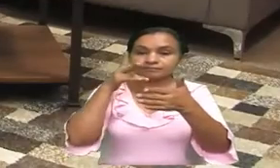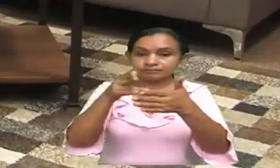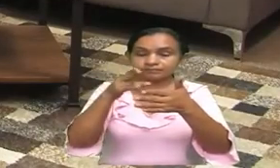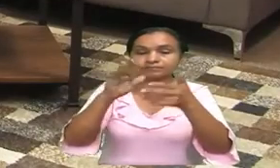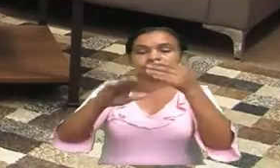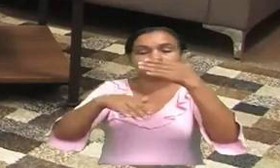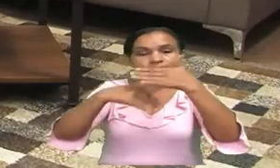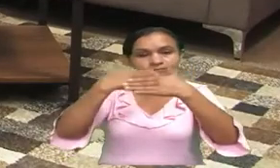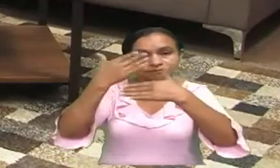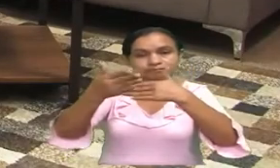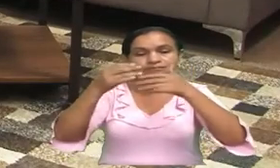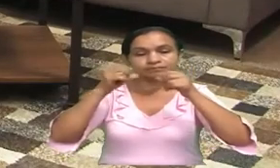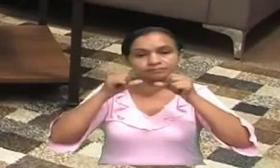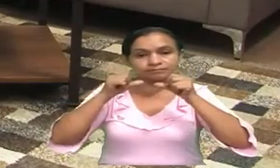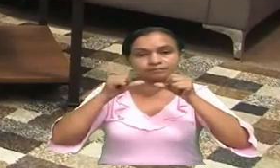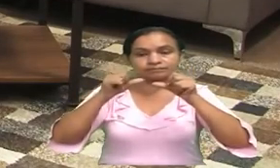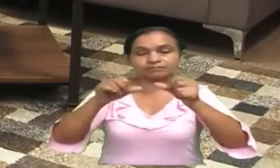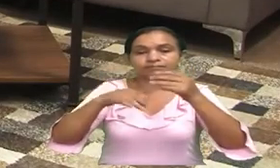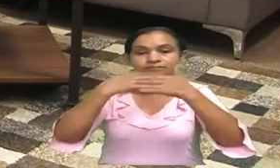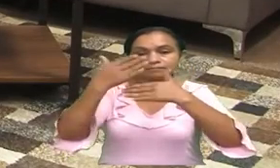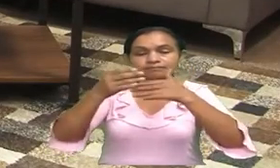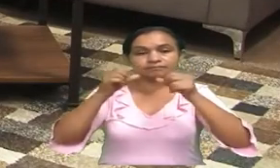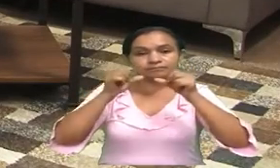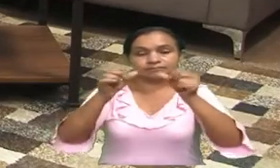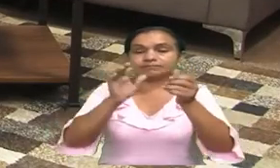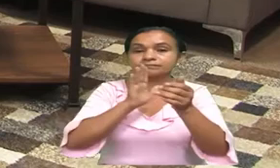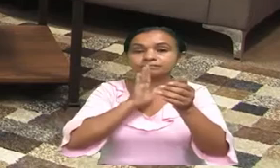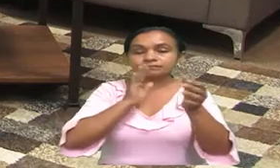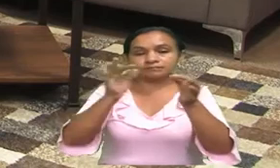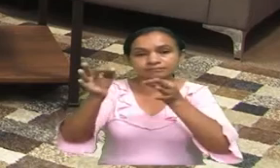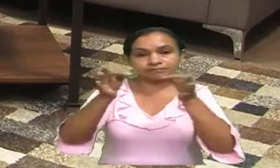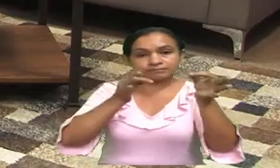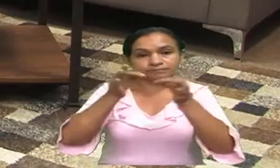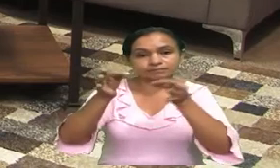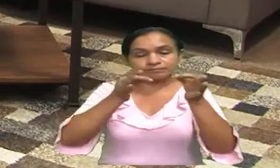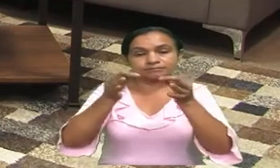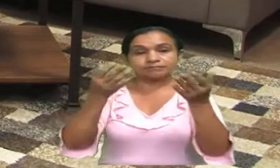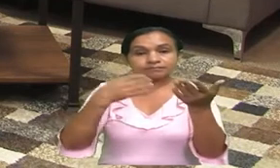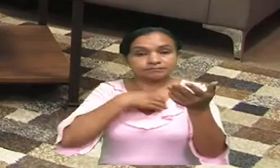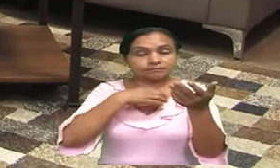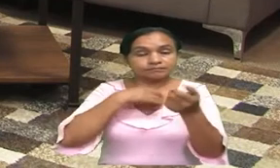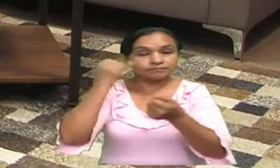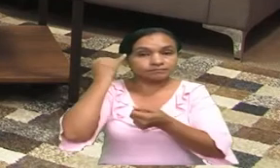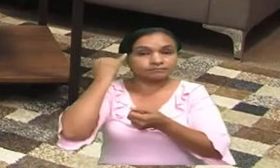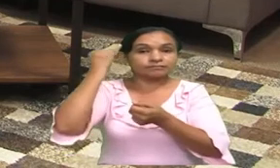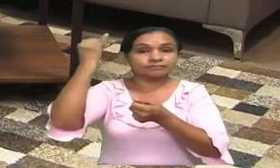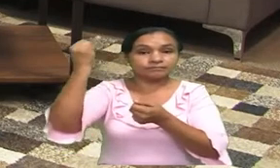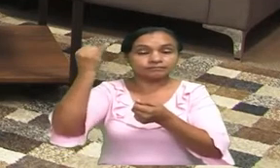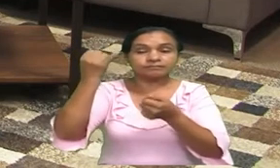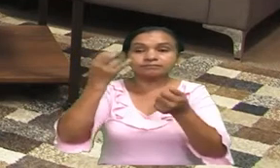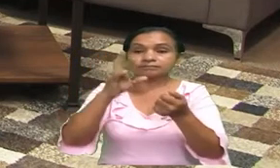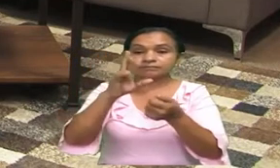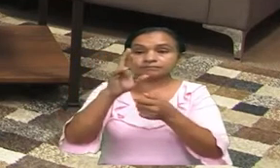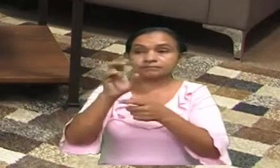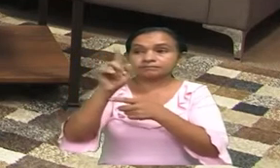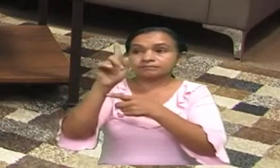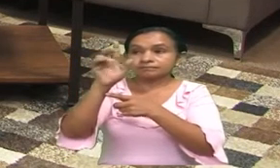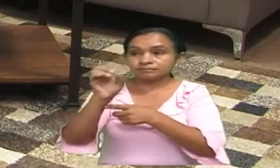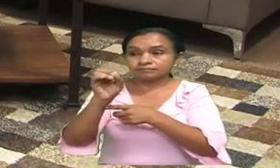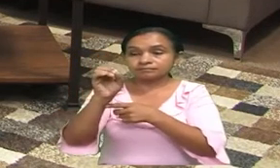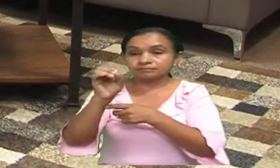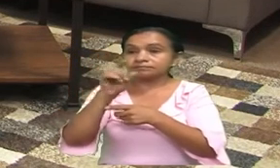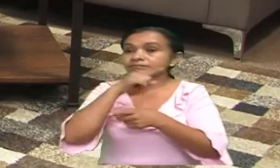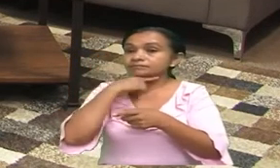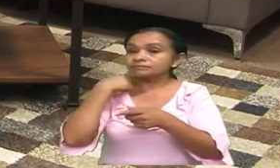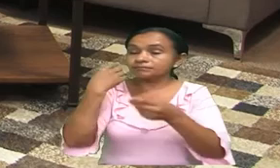pausa nuevamente, pero al volver quisiera que nos dé sus opiniones respecto a los retos planteados, porque si bien es